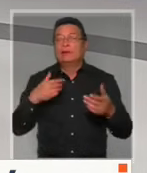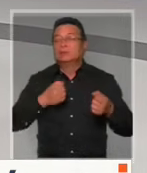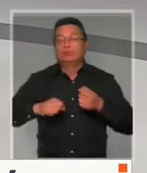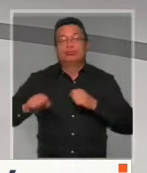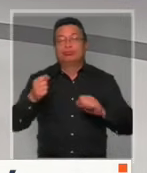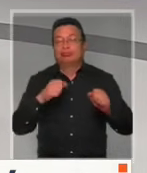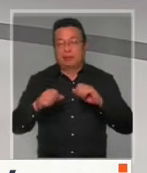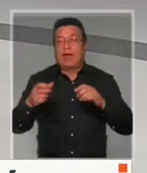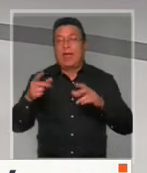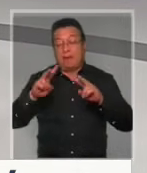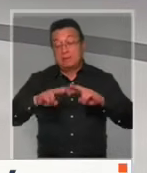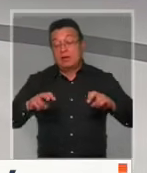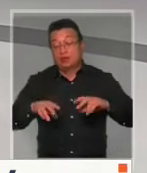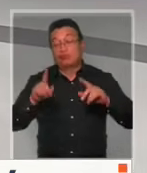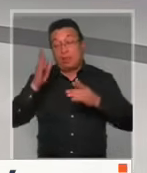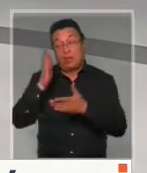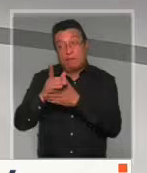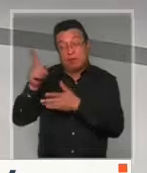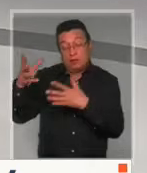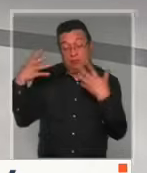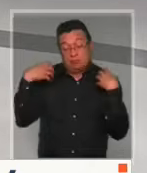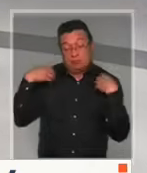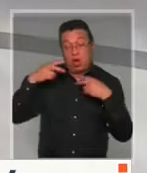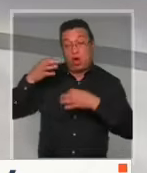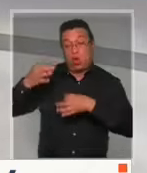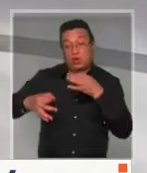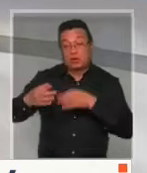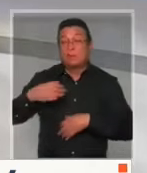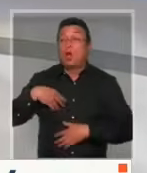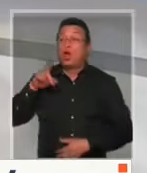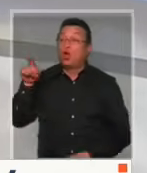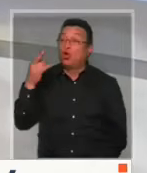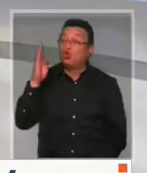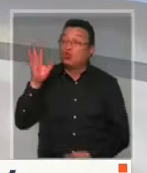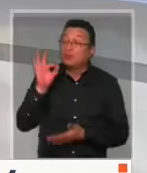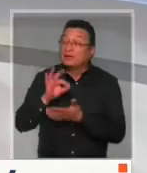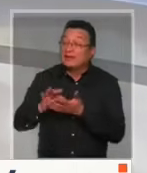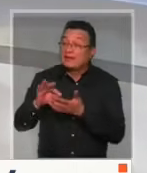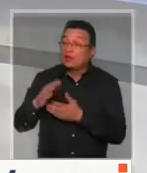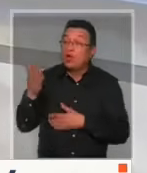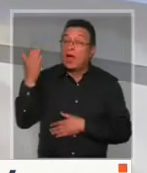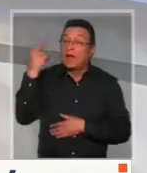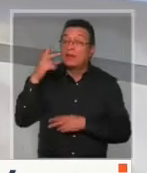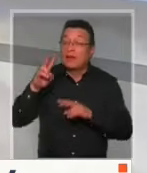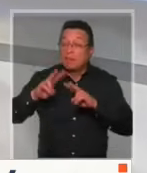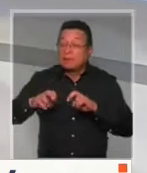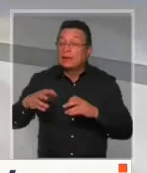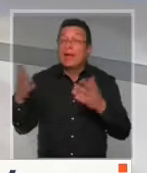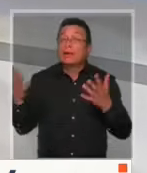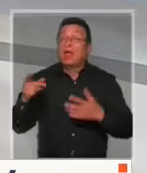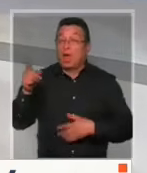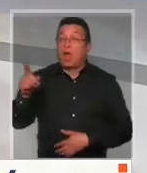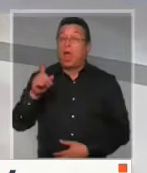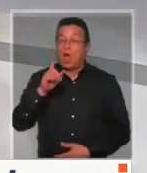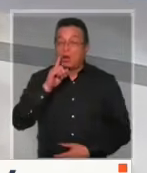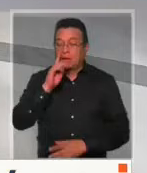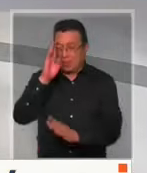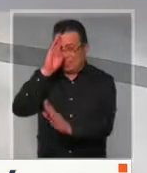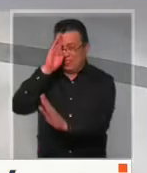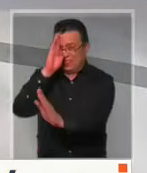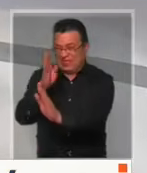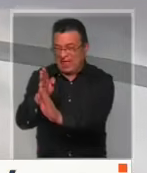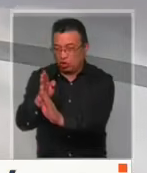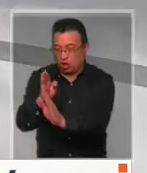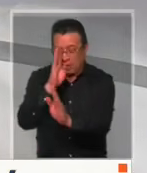la investigación, tendrá que terminar la justicia, pero el subsecretario lo que hizo en algún instante y lo que se investiga es que tenía una relación directa